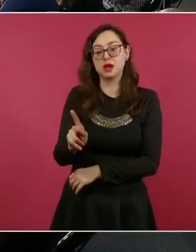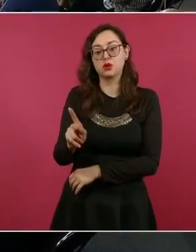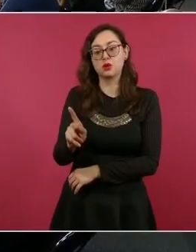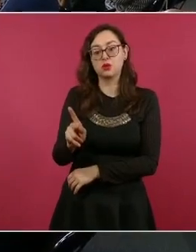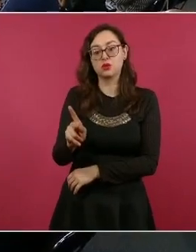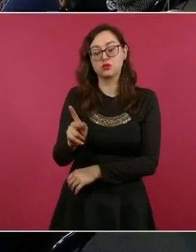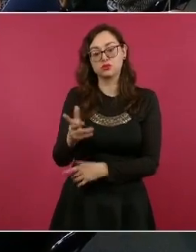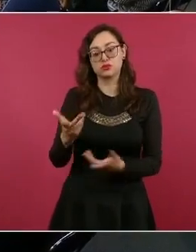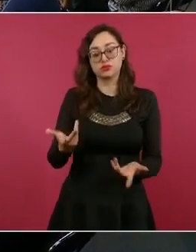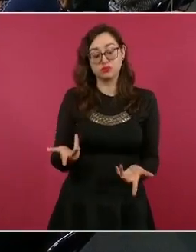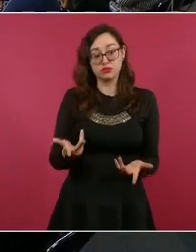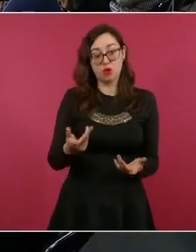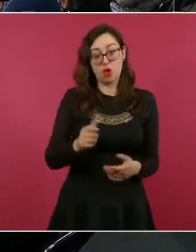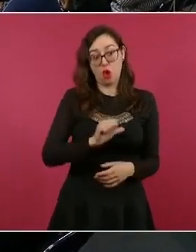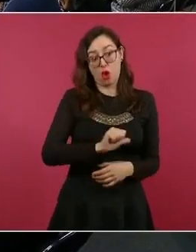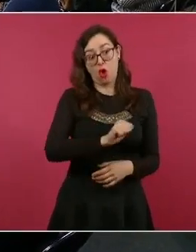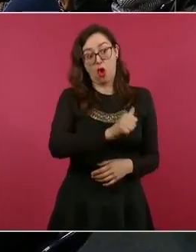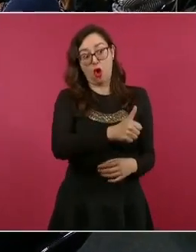dejarnos manipular,